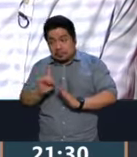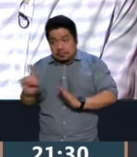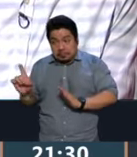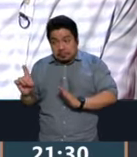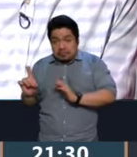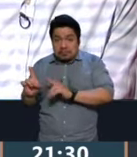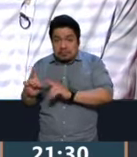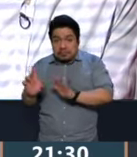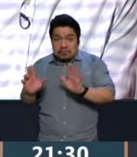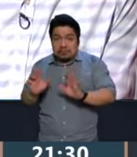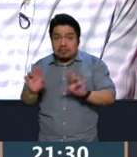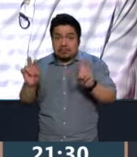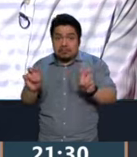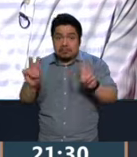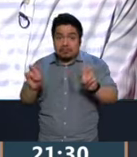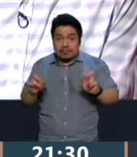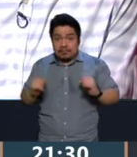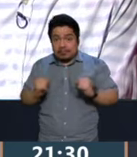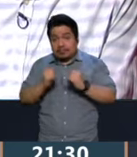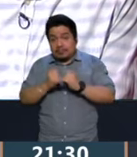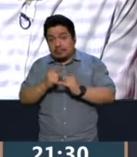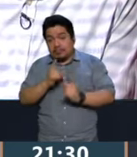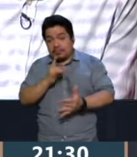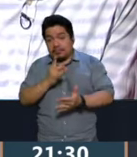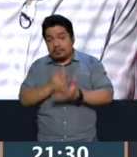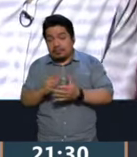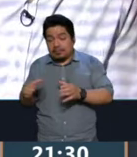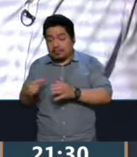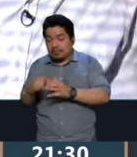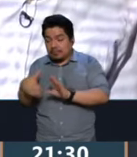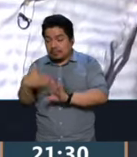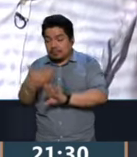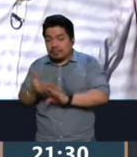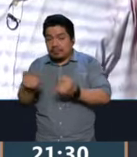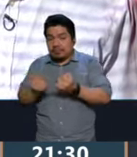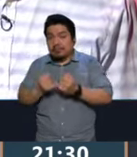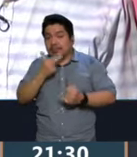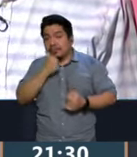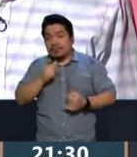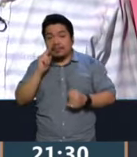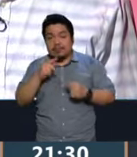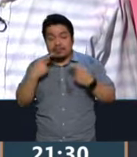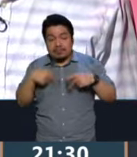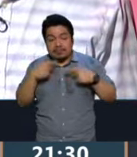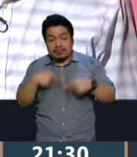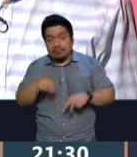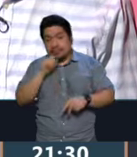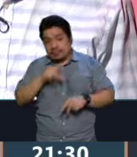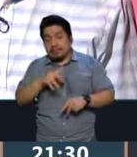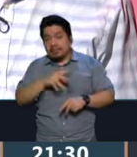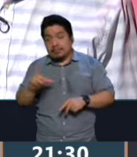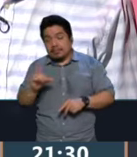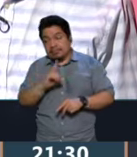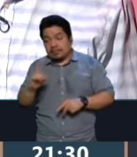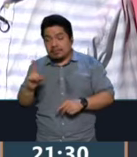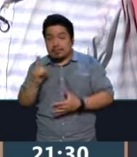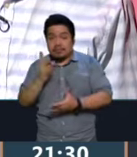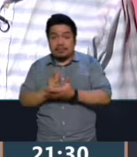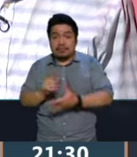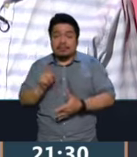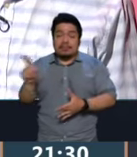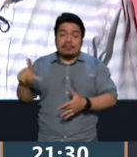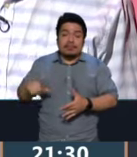definitivamente utilizan las instituciones para perseguir no nada más a los opositores, sino también a ciudadanas y ciudadanos. Entonces, definitivamente si hay una derecha en la ciudad, es actualmente